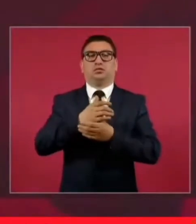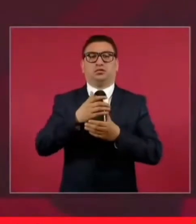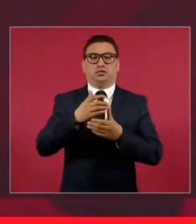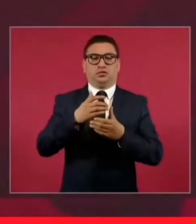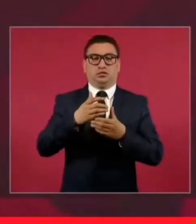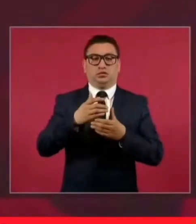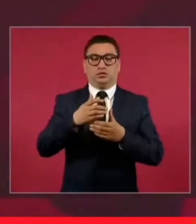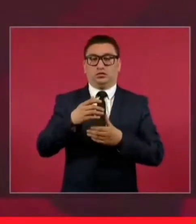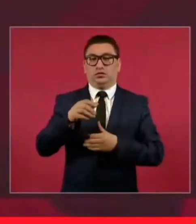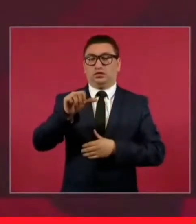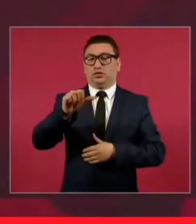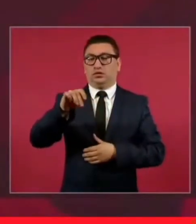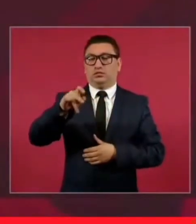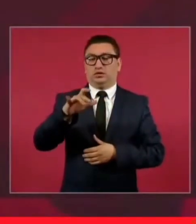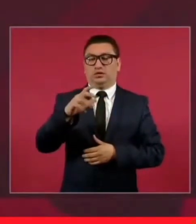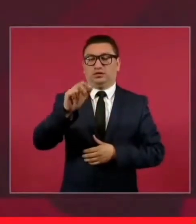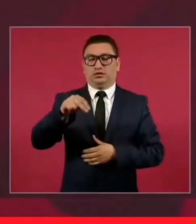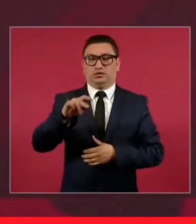American Express,